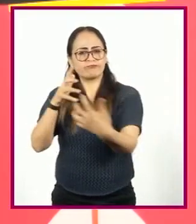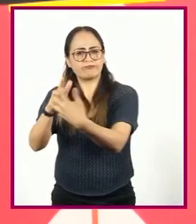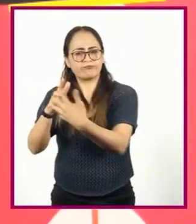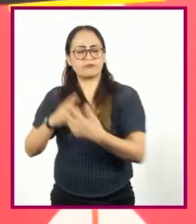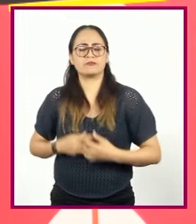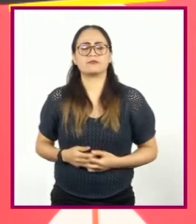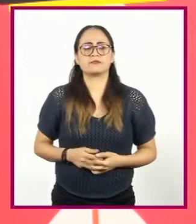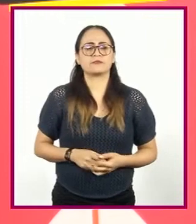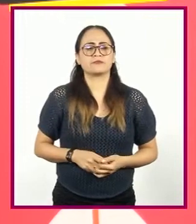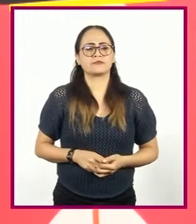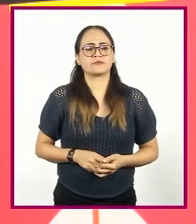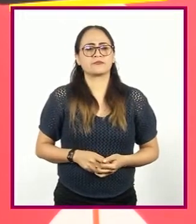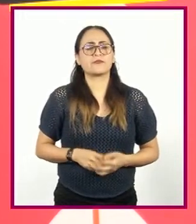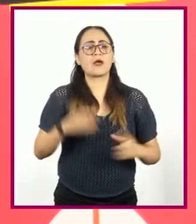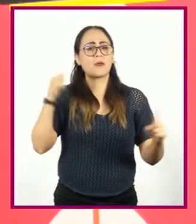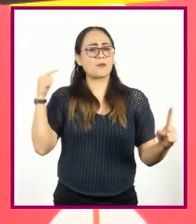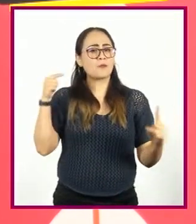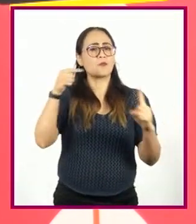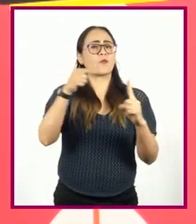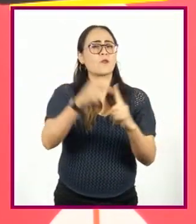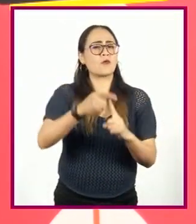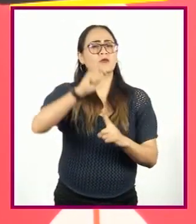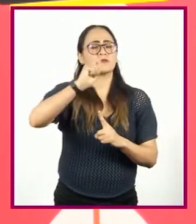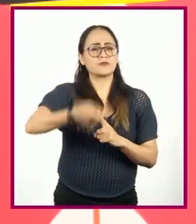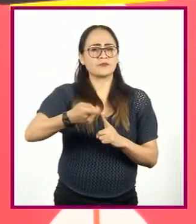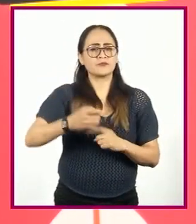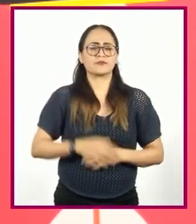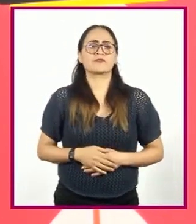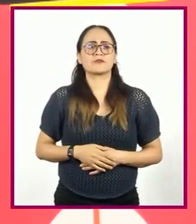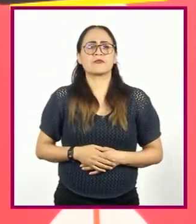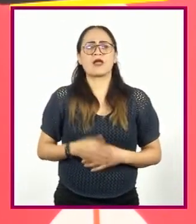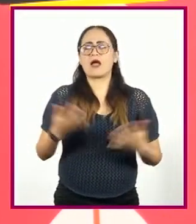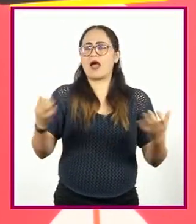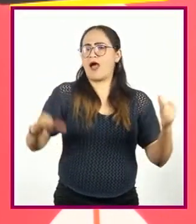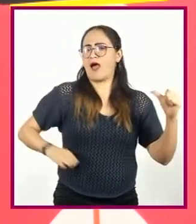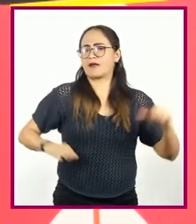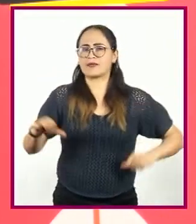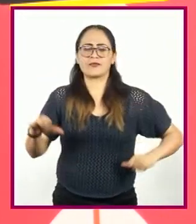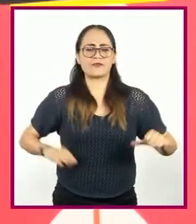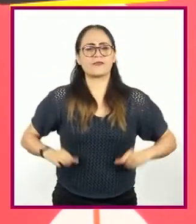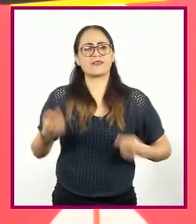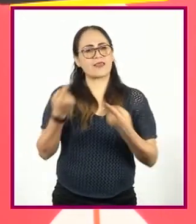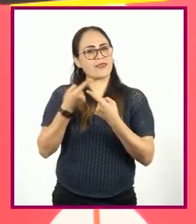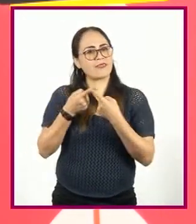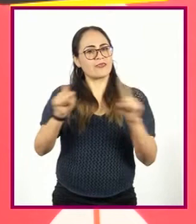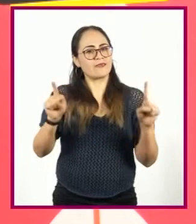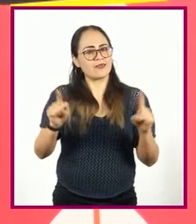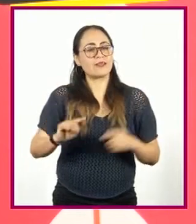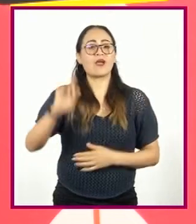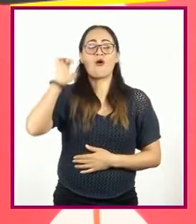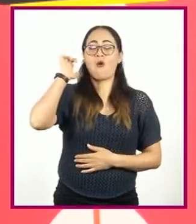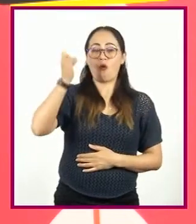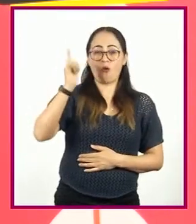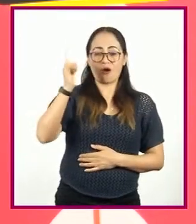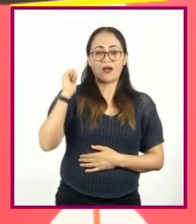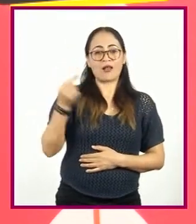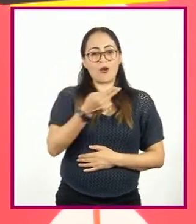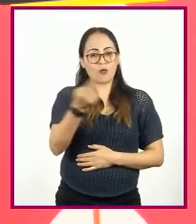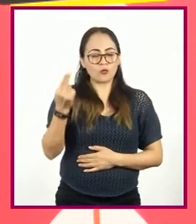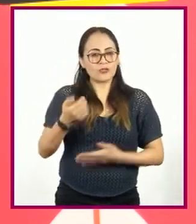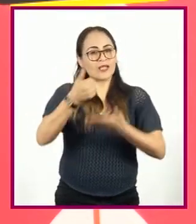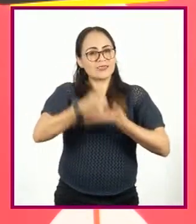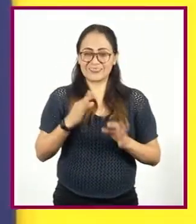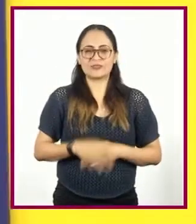Para llevar a cabo nuestro propósito, les proponemos una dinámica diferente que esperamos les resulte útil